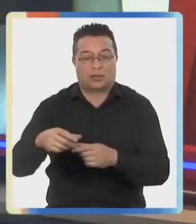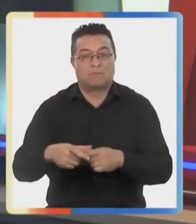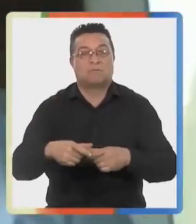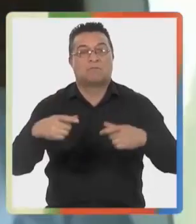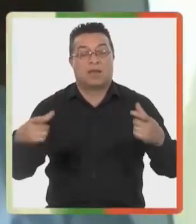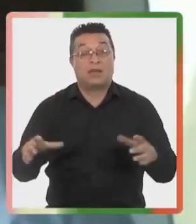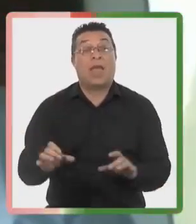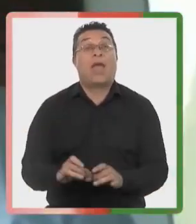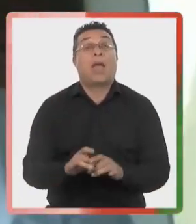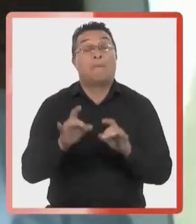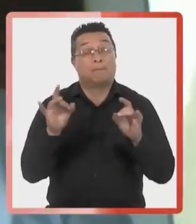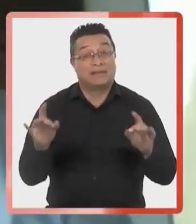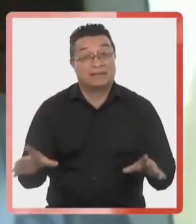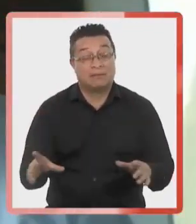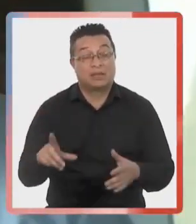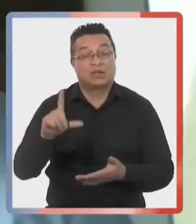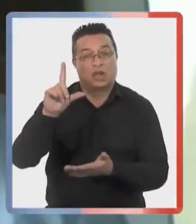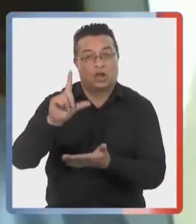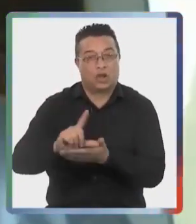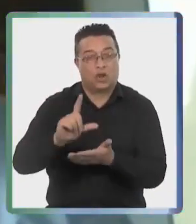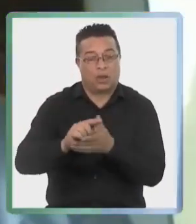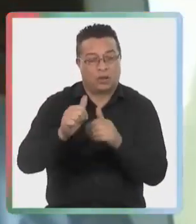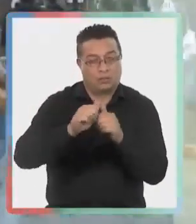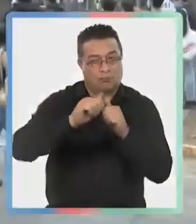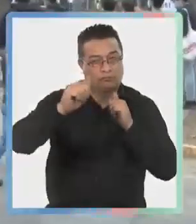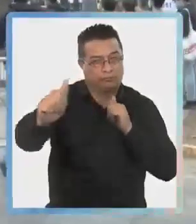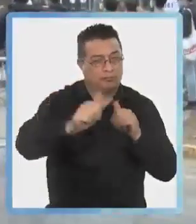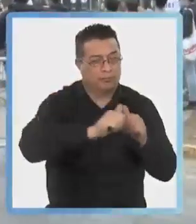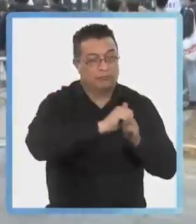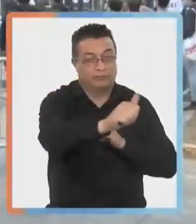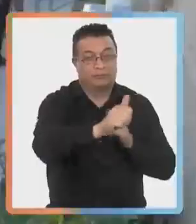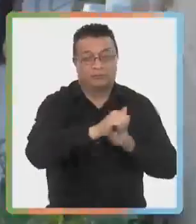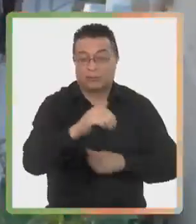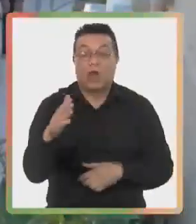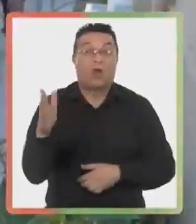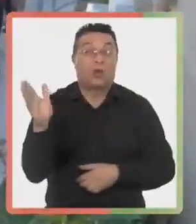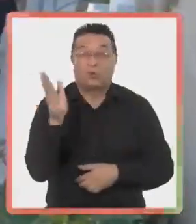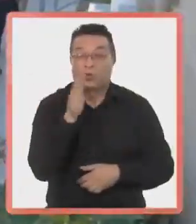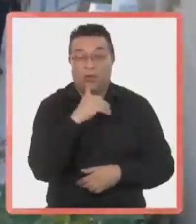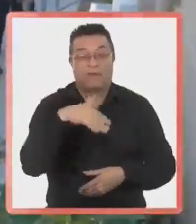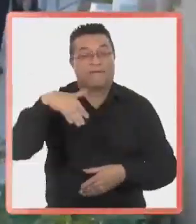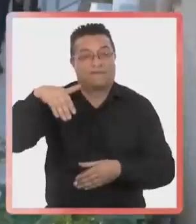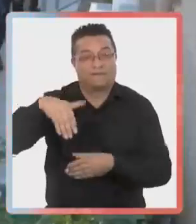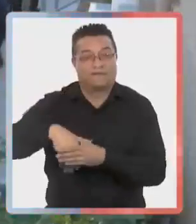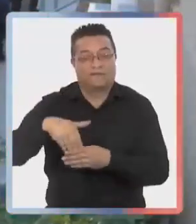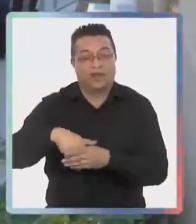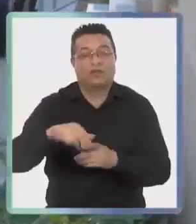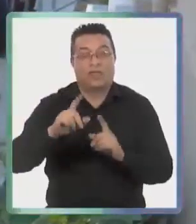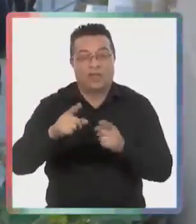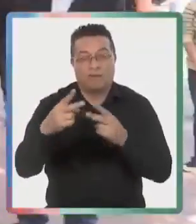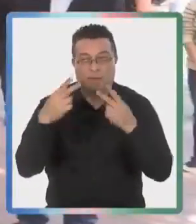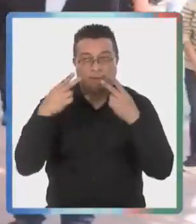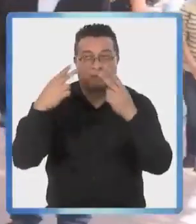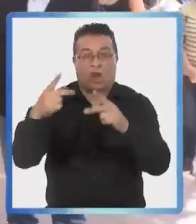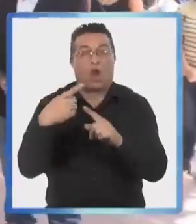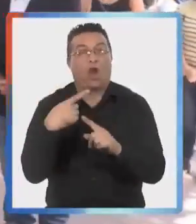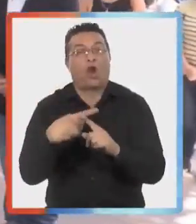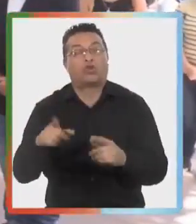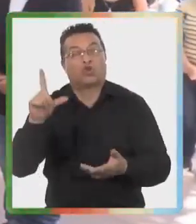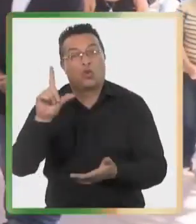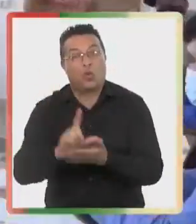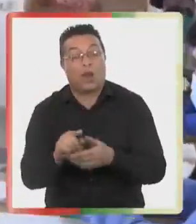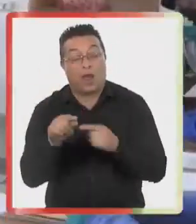y especialmente en zonas apartadas de antes que no tenían votación y tenían que trasladarse a otro